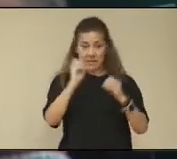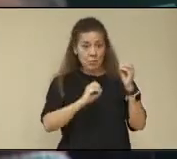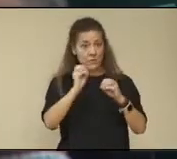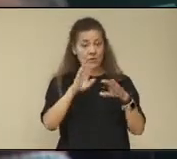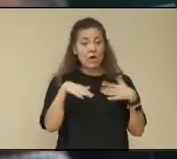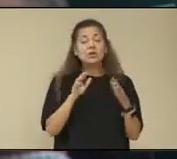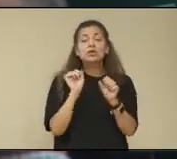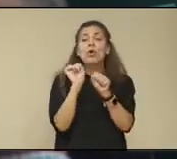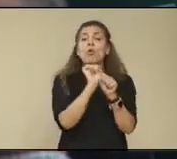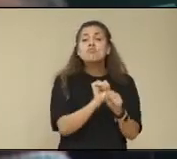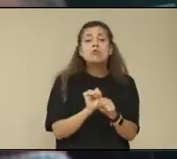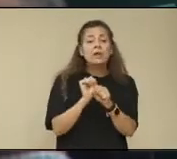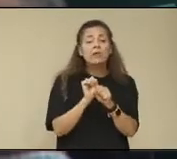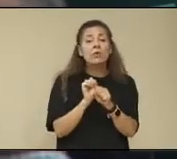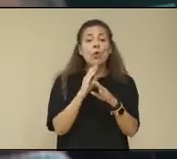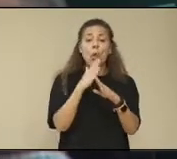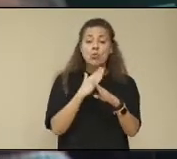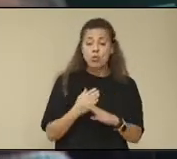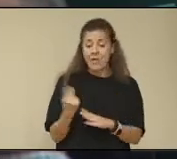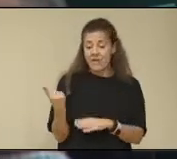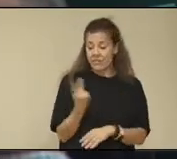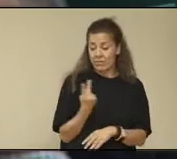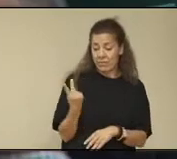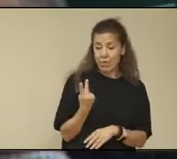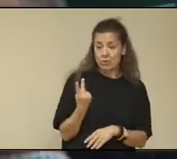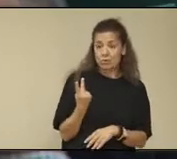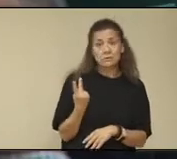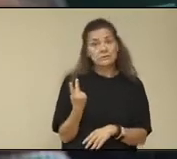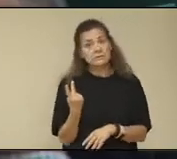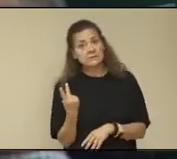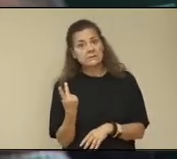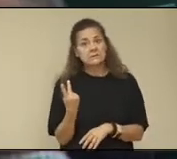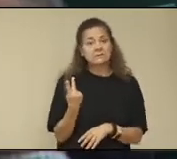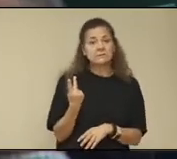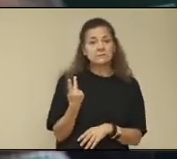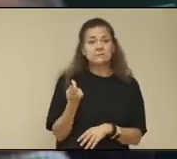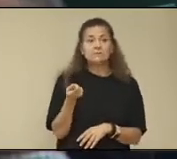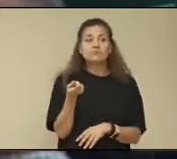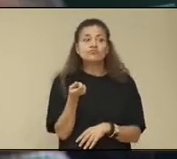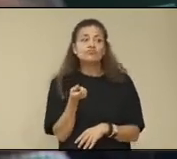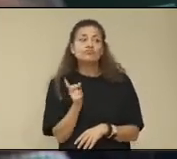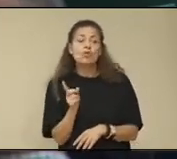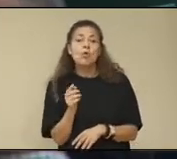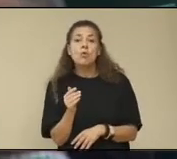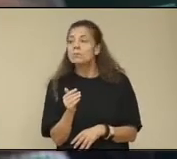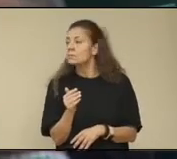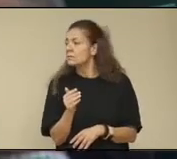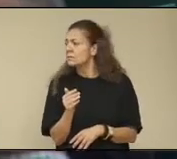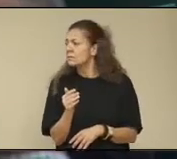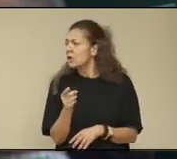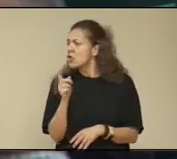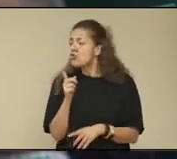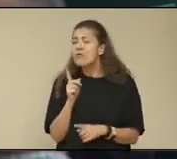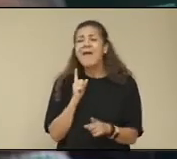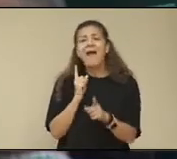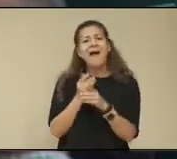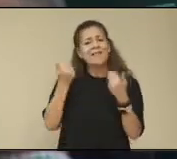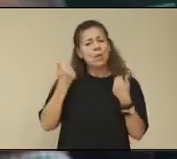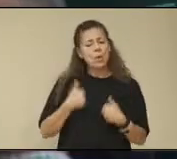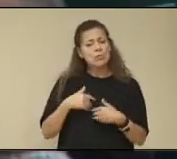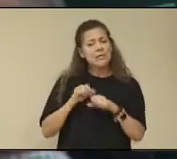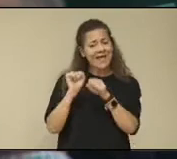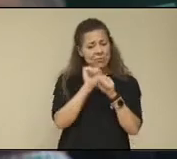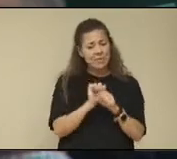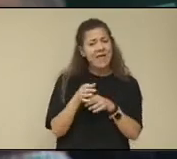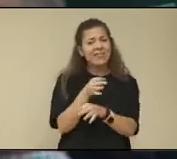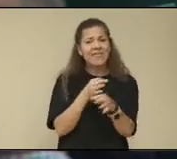la protección cruzada entre uno y otro, pues probablemente no iba a ser. No de anticuerpos, pero de inmunidad celular,